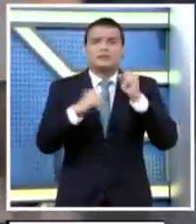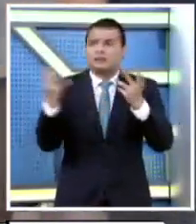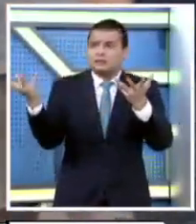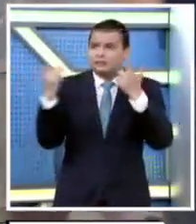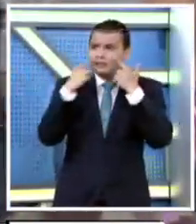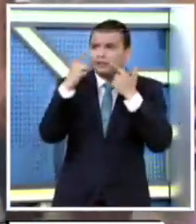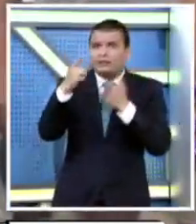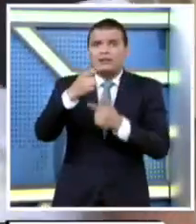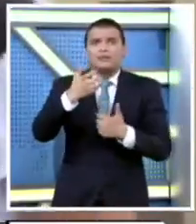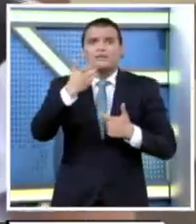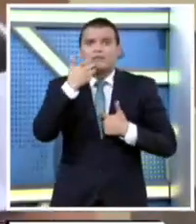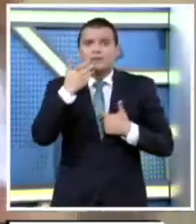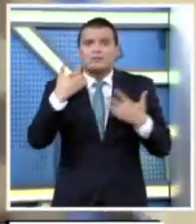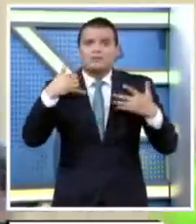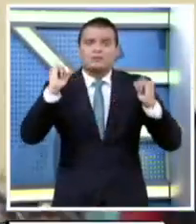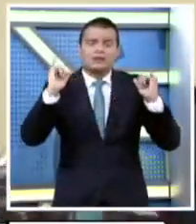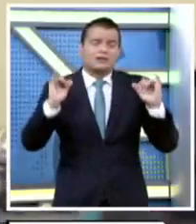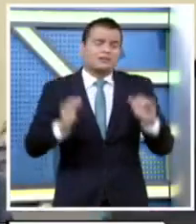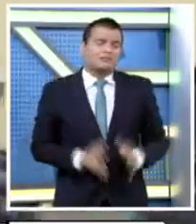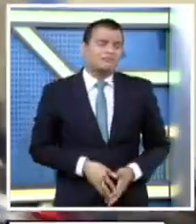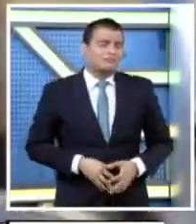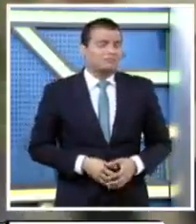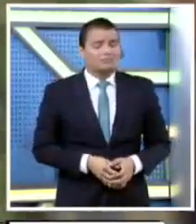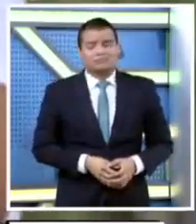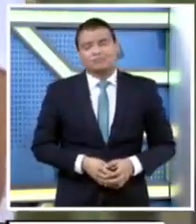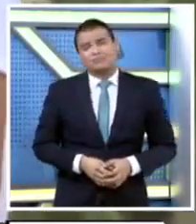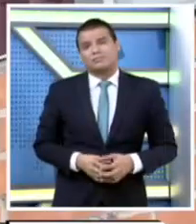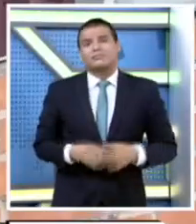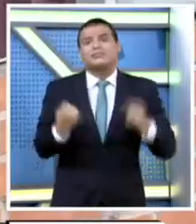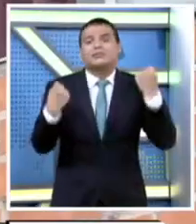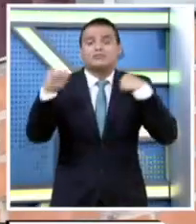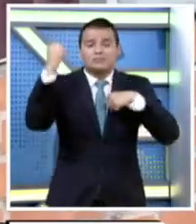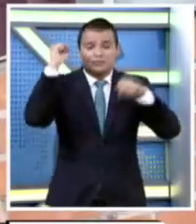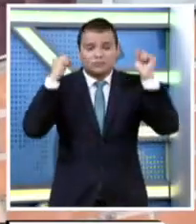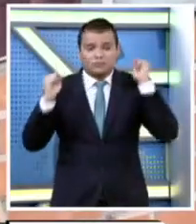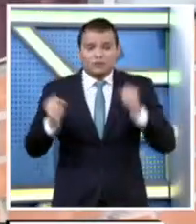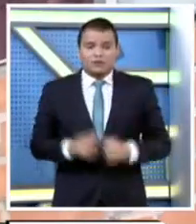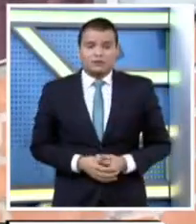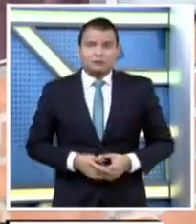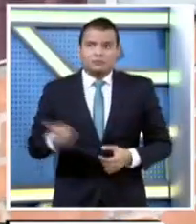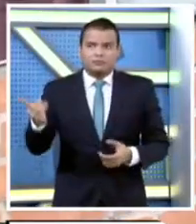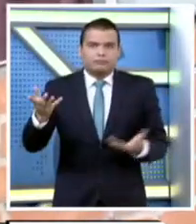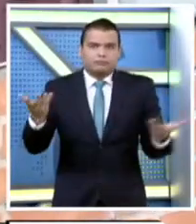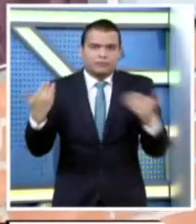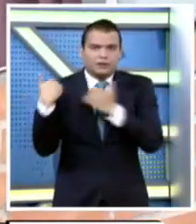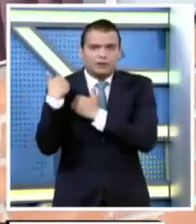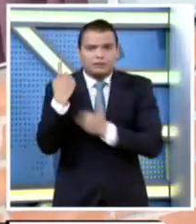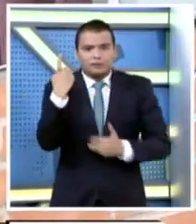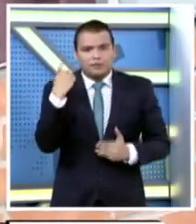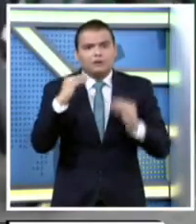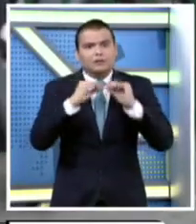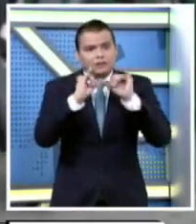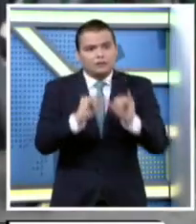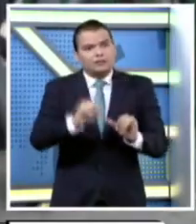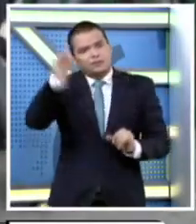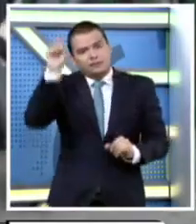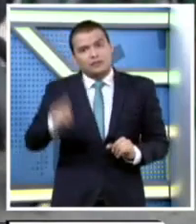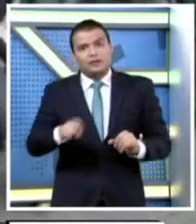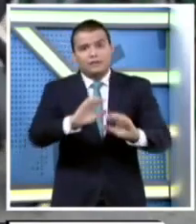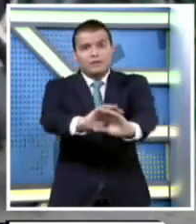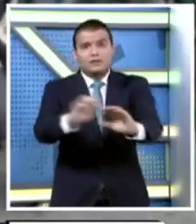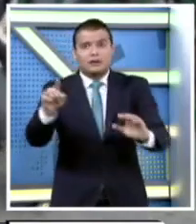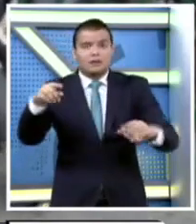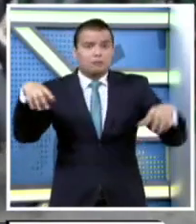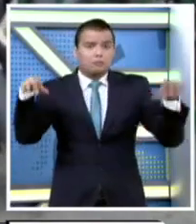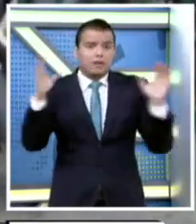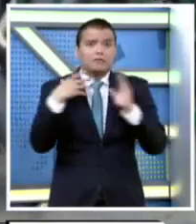del riesgo al que se vieron expuestos tras la imprudencia del hombre. Son personas muy irresponsables porque si lo tienen deben de aislarse. El hombre sí andaba